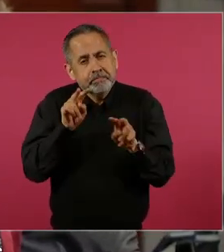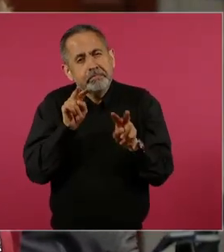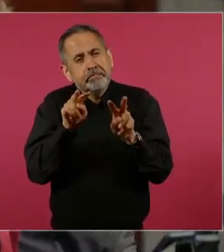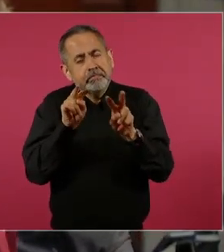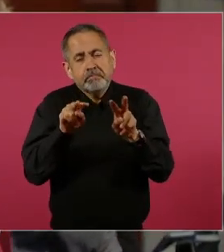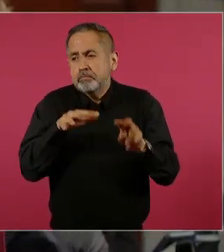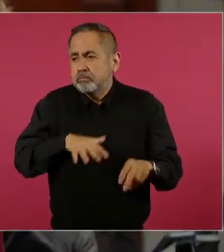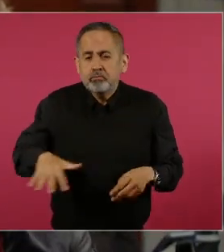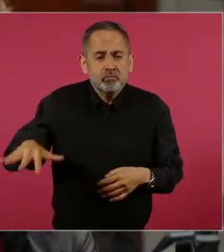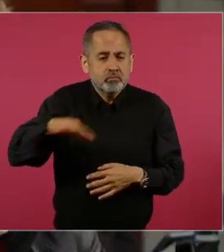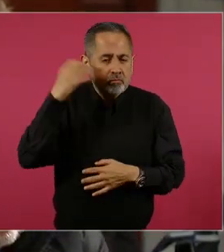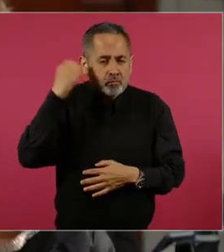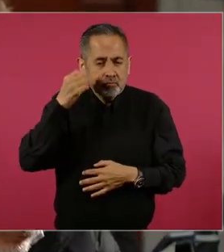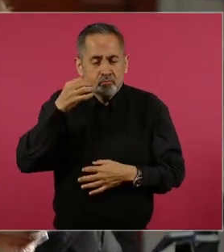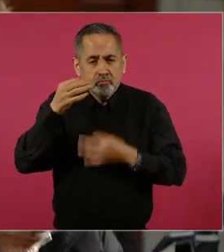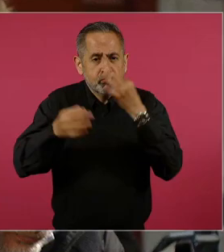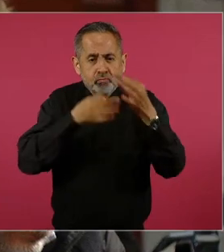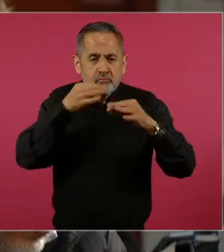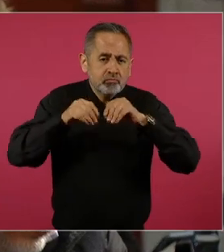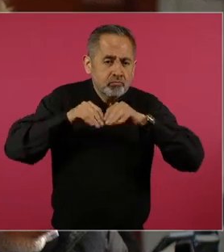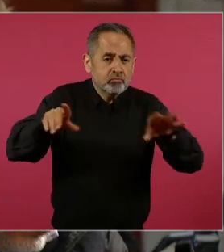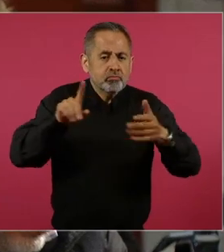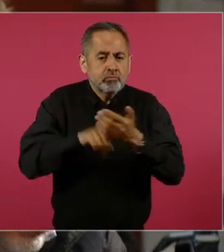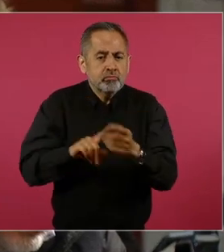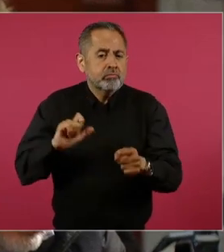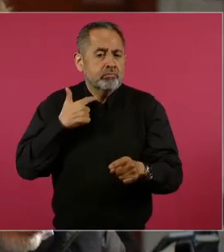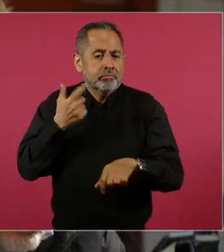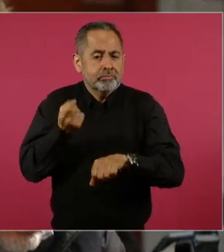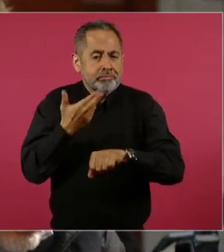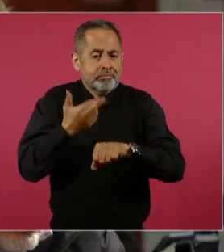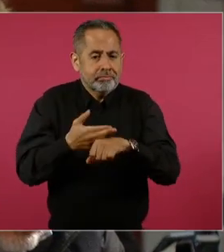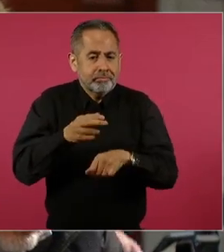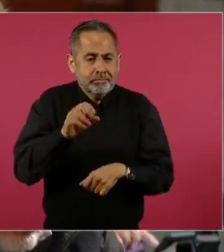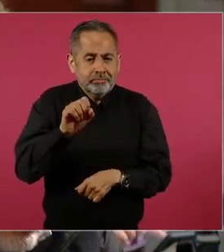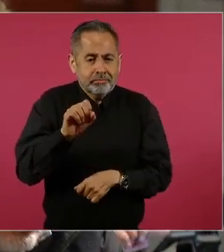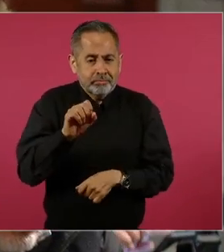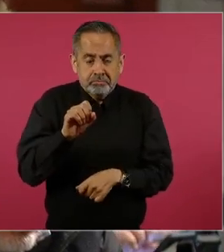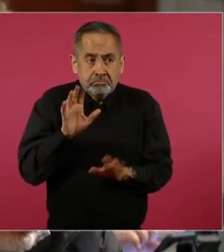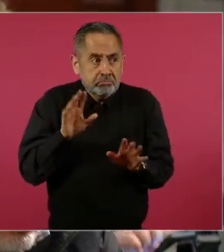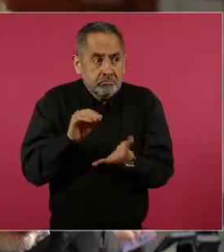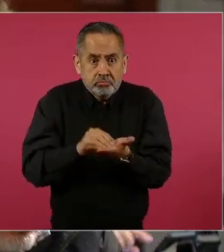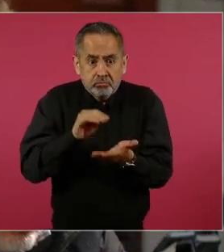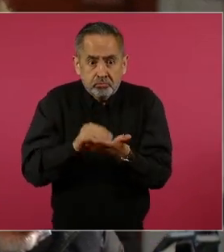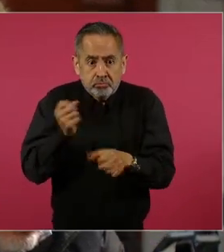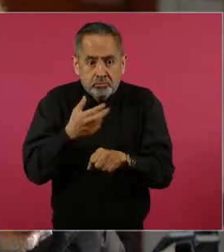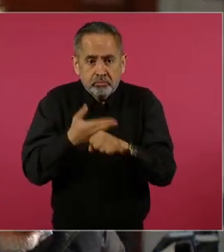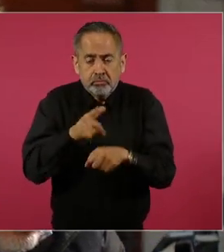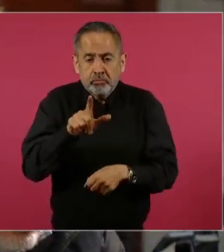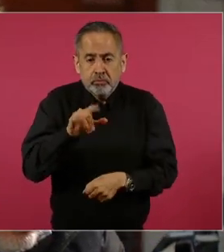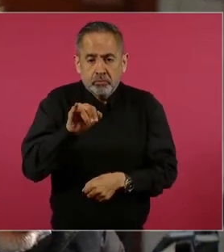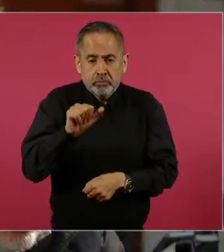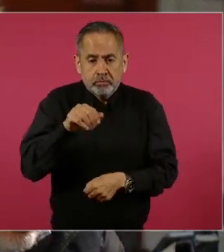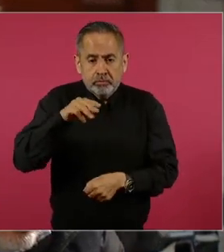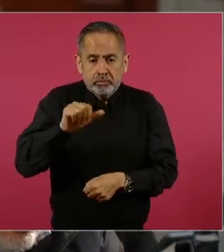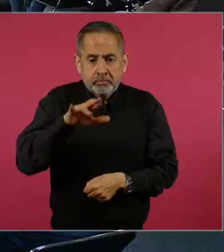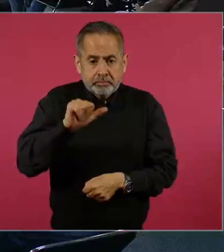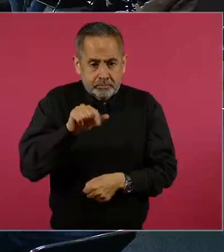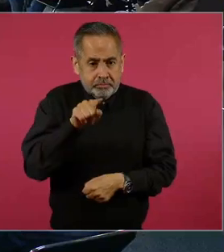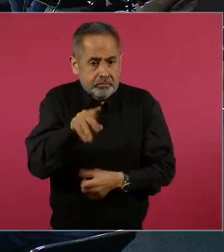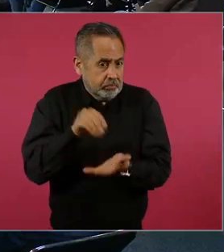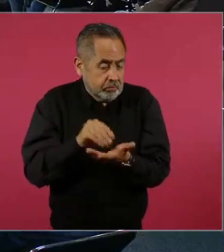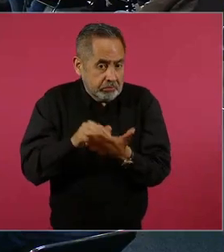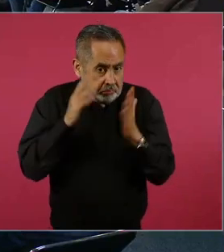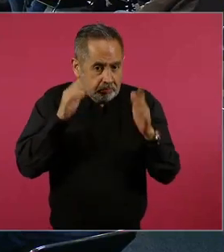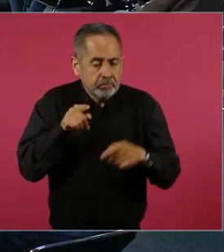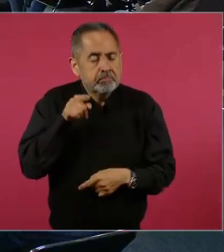los oaxaqueños el mensaje que dio la exsecretaria de Gobernación, no sé si todavía secretaria, Luisa María Alcalde, y creo